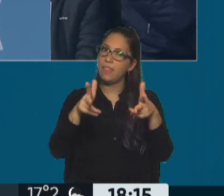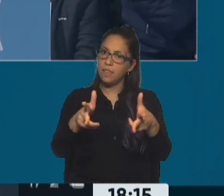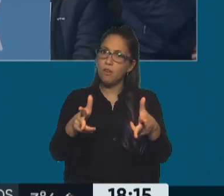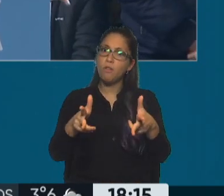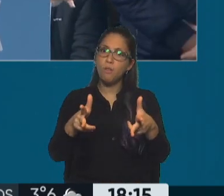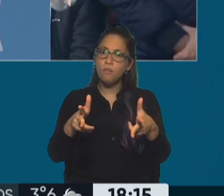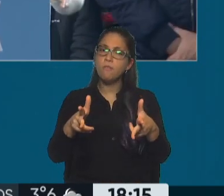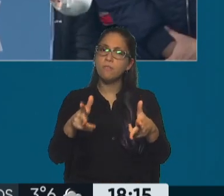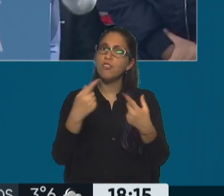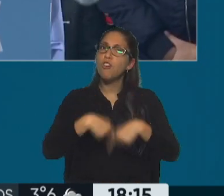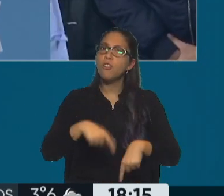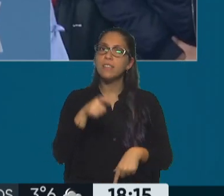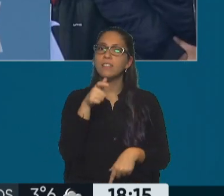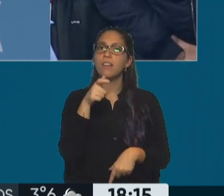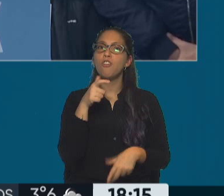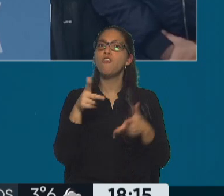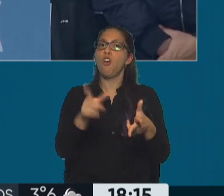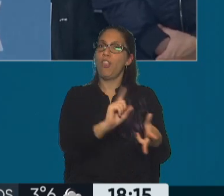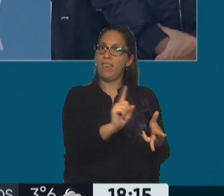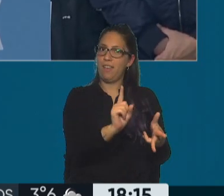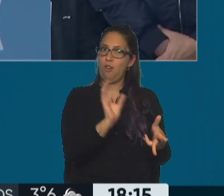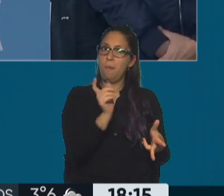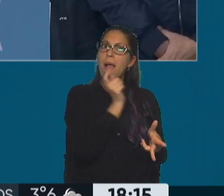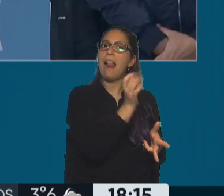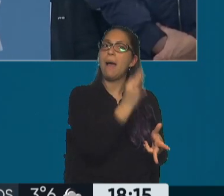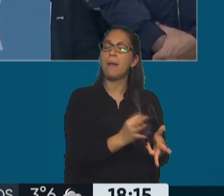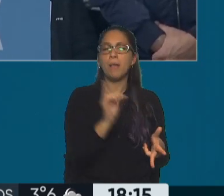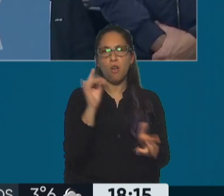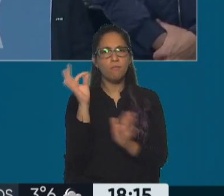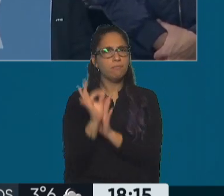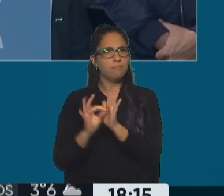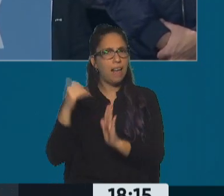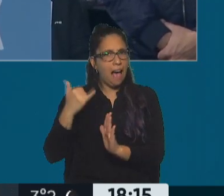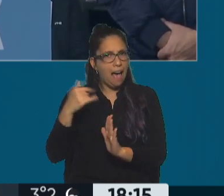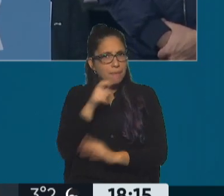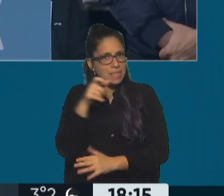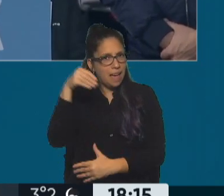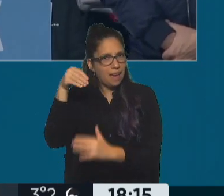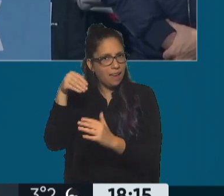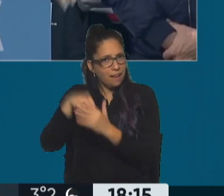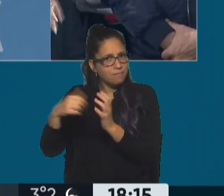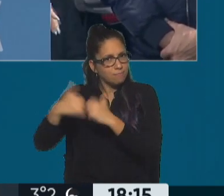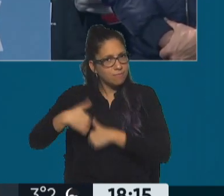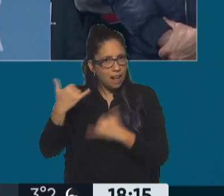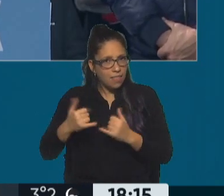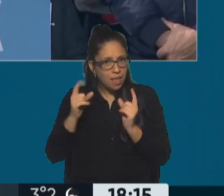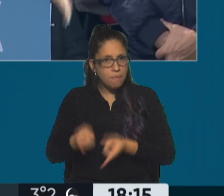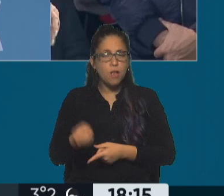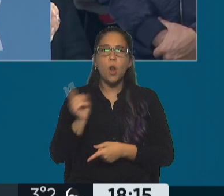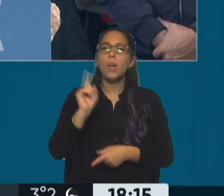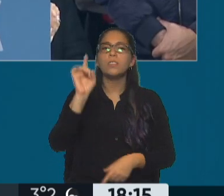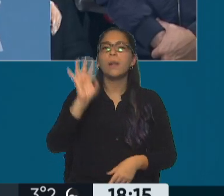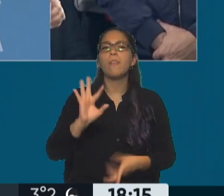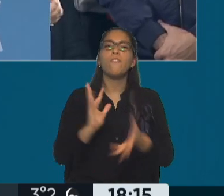tiene cosas no dichas también que están allí para mí presentes, que no es solamente cómo pagar la deuda, que